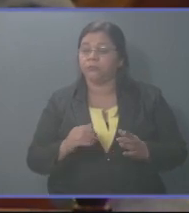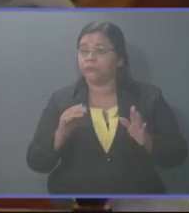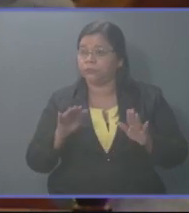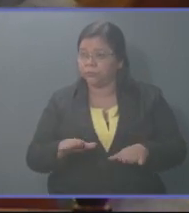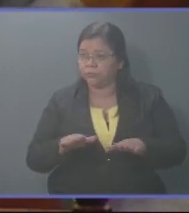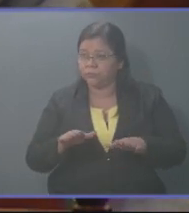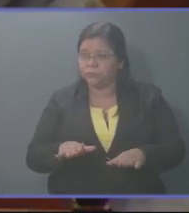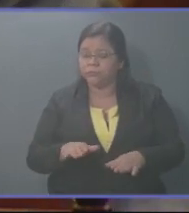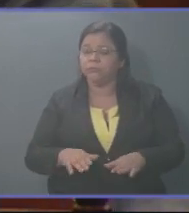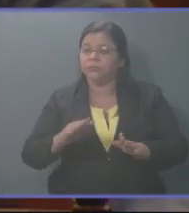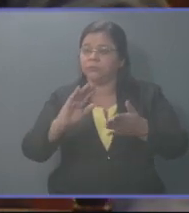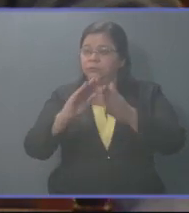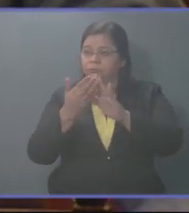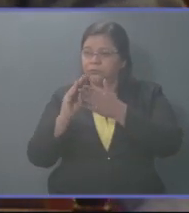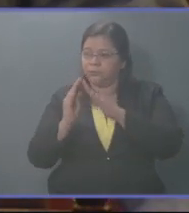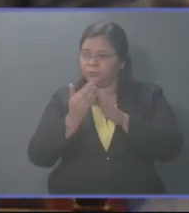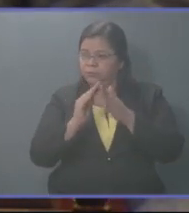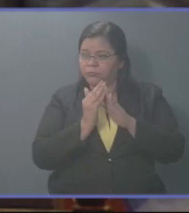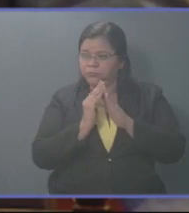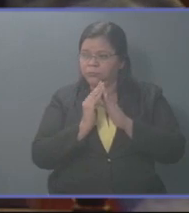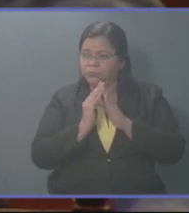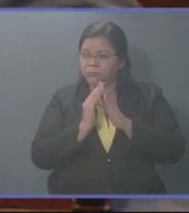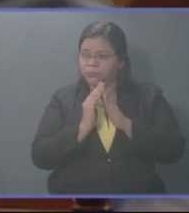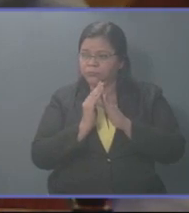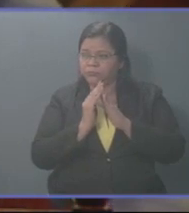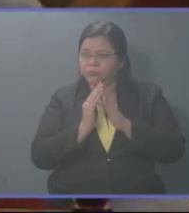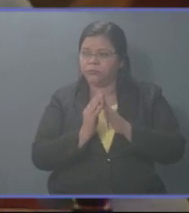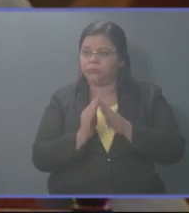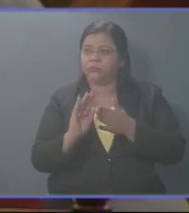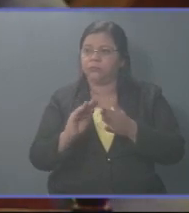Gracias, comunidad internacional.